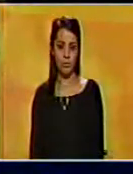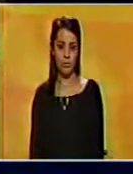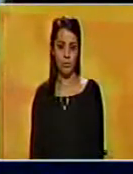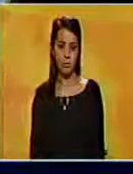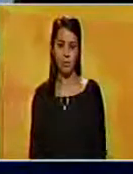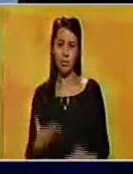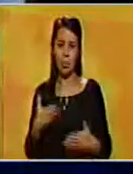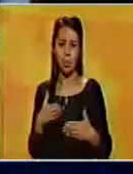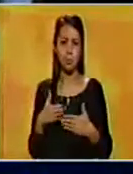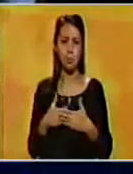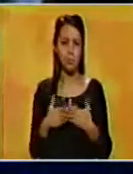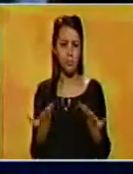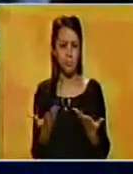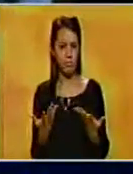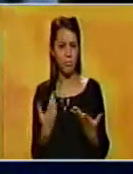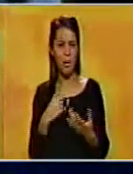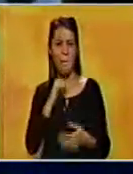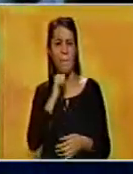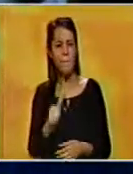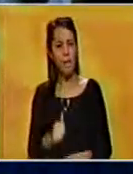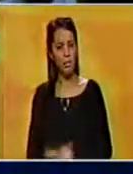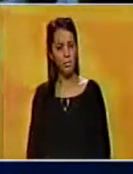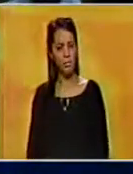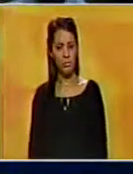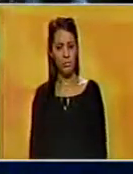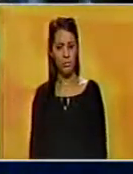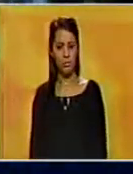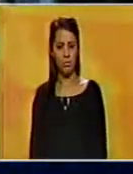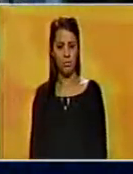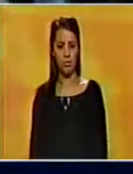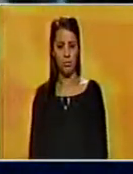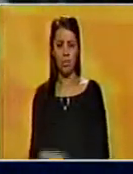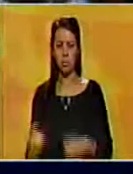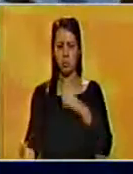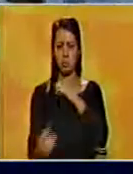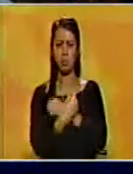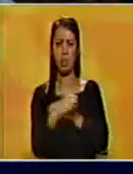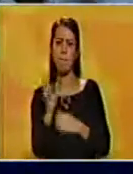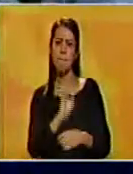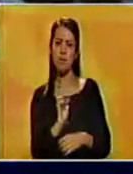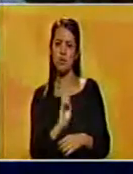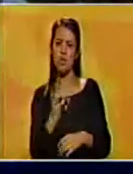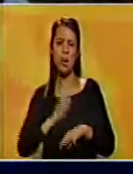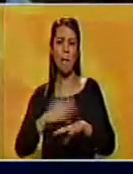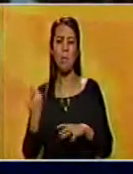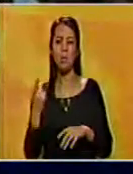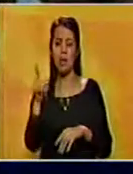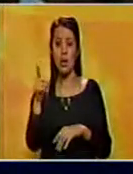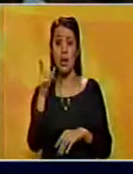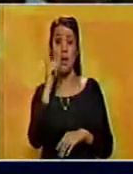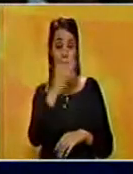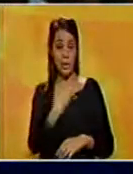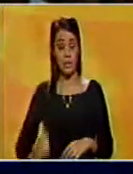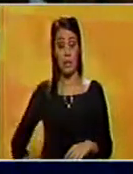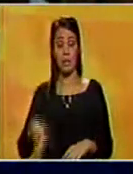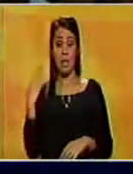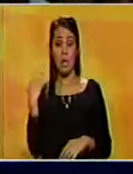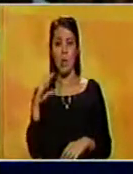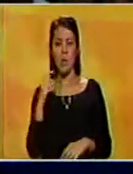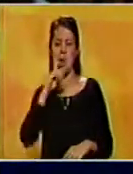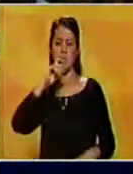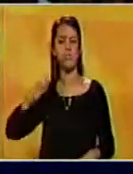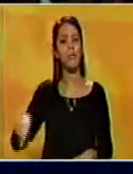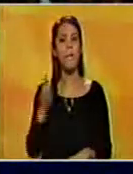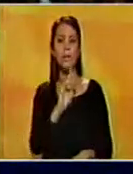Detenerlos, es algo criminal. Y lo hizo contra Venezuela porque Santos odia a Venezuela. La oligarquía